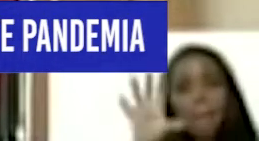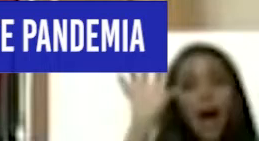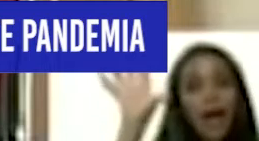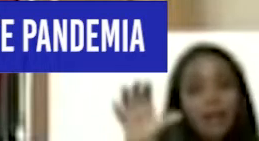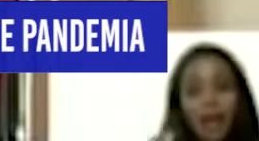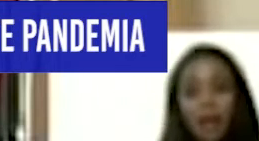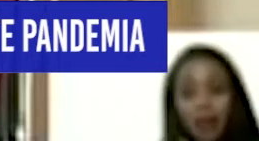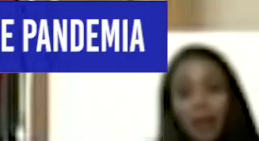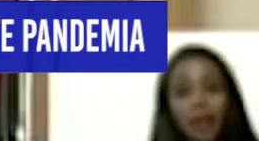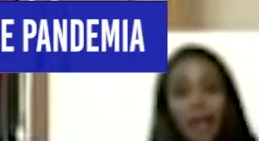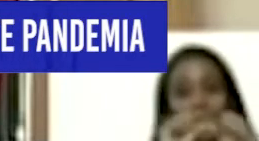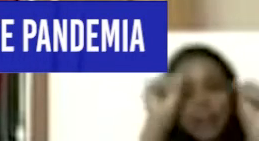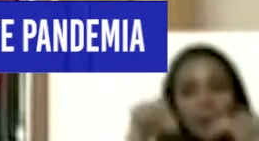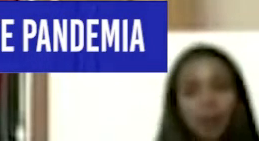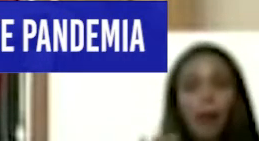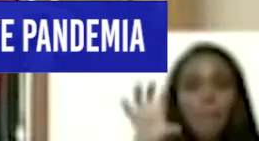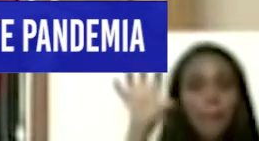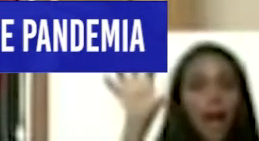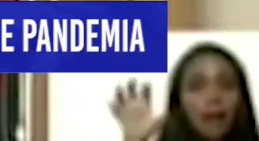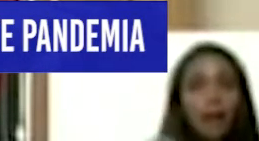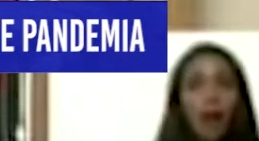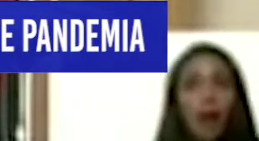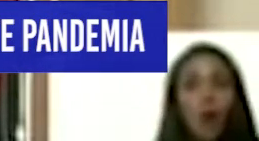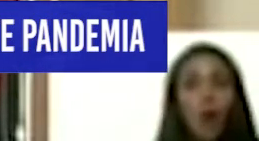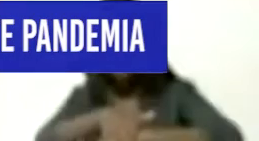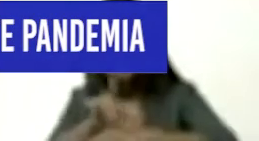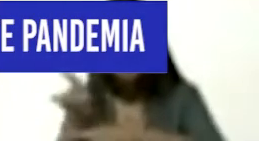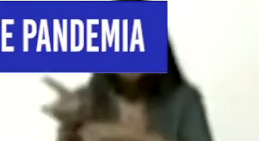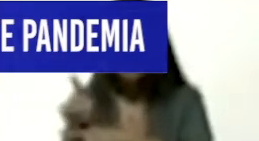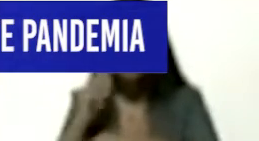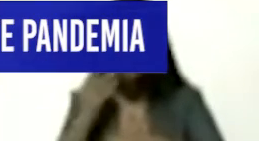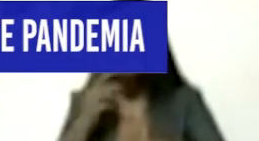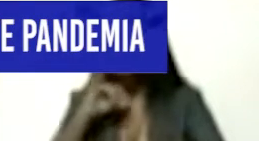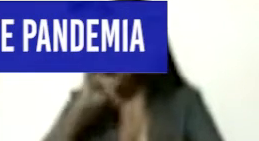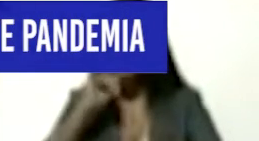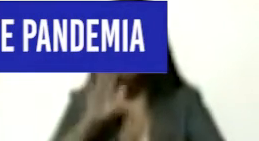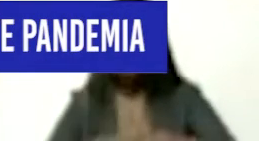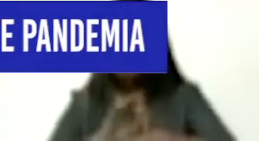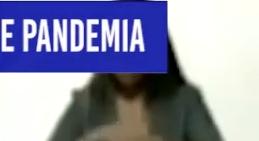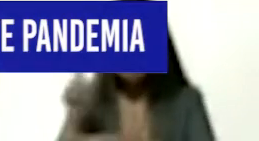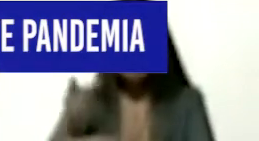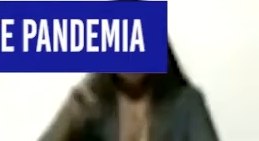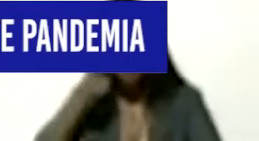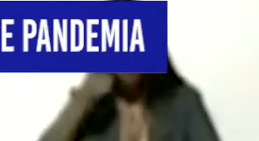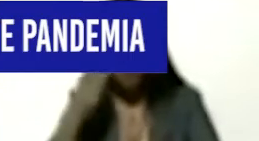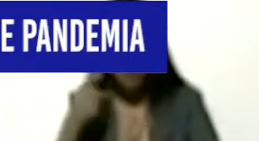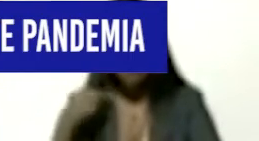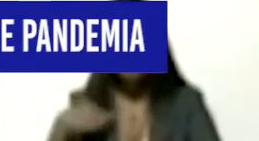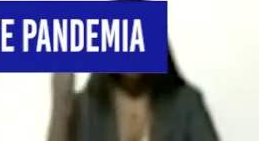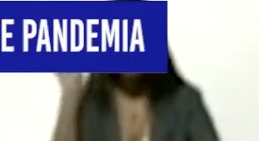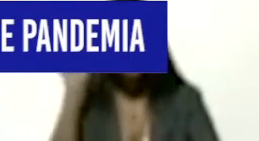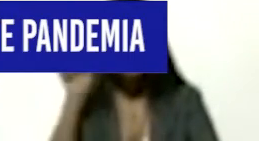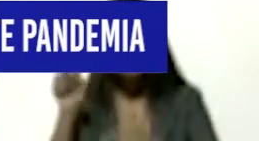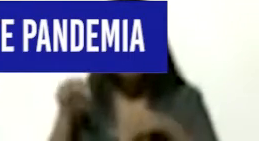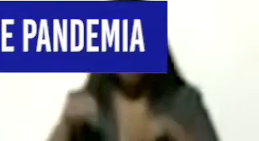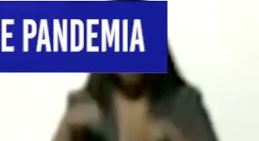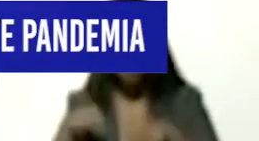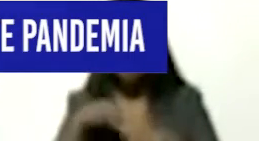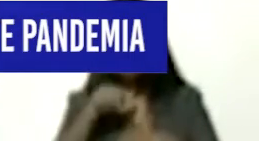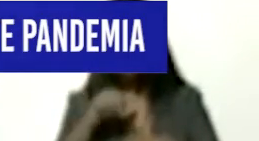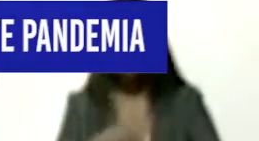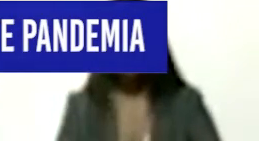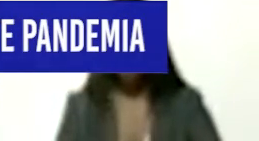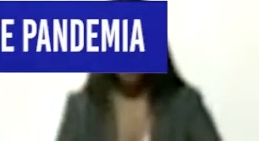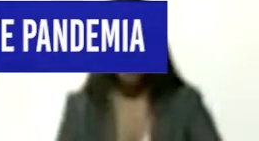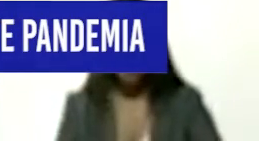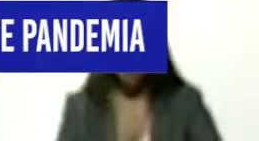así lo anunció el domingo el presidente nicolás maduro siempre la medida empieza en el mes de marzo pero no dijo de dónde saldrán